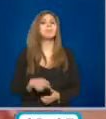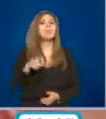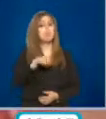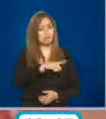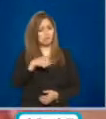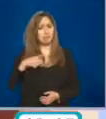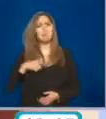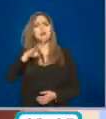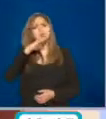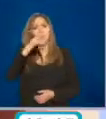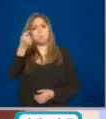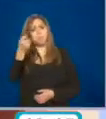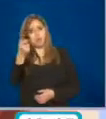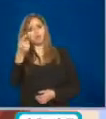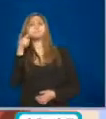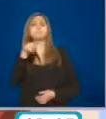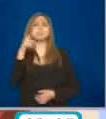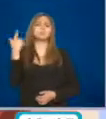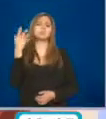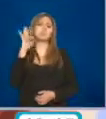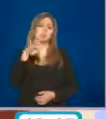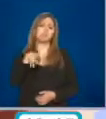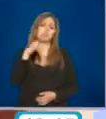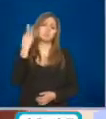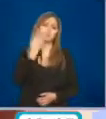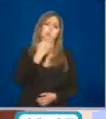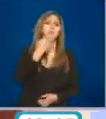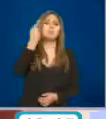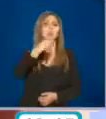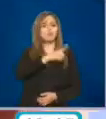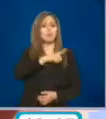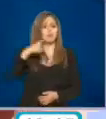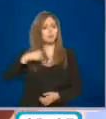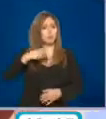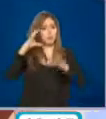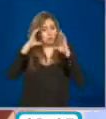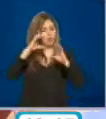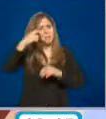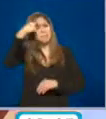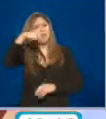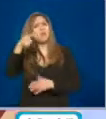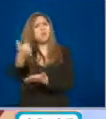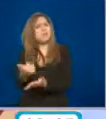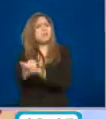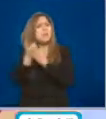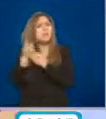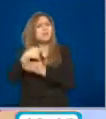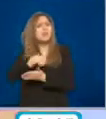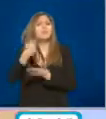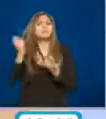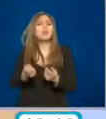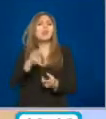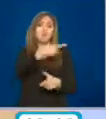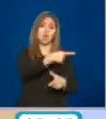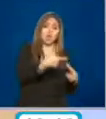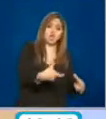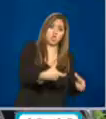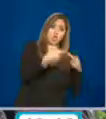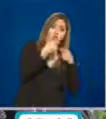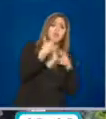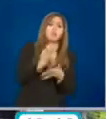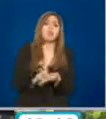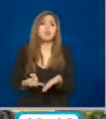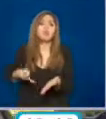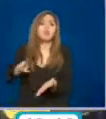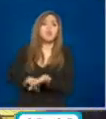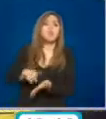muy rico, pero Sí. hay que tener cuidado. Y sobre todo aquí lo que nos beneficia, aunque vamos a consumir tostadas y vamos a consumir